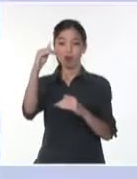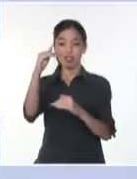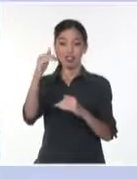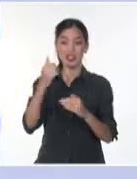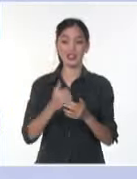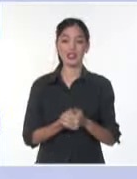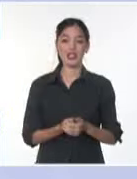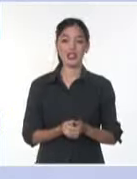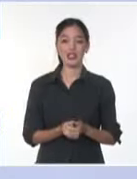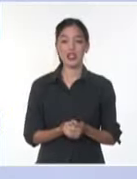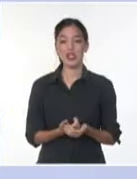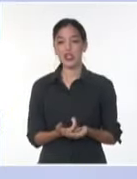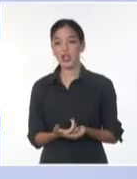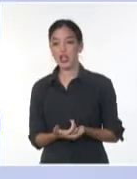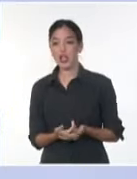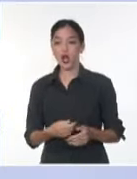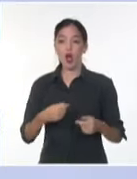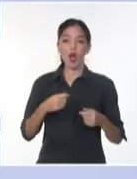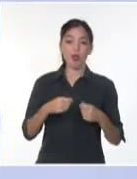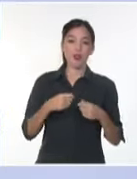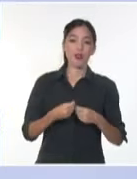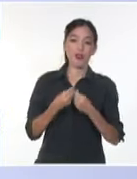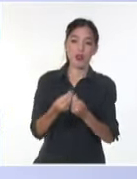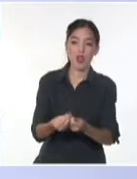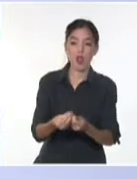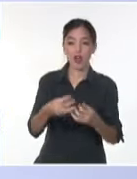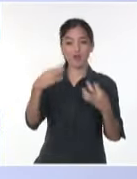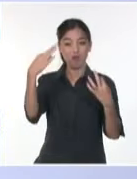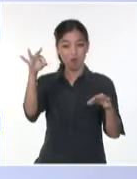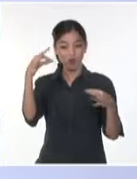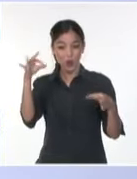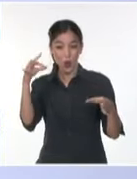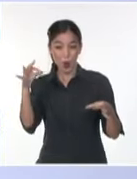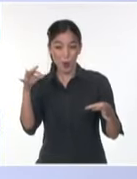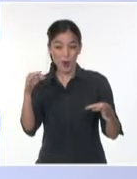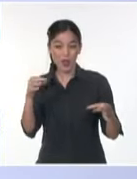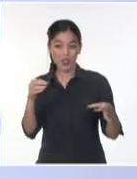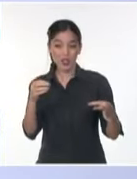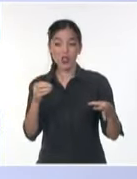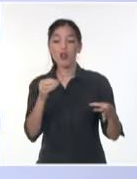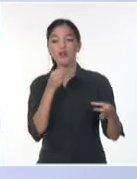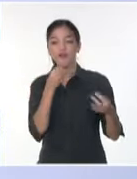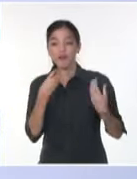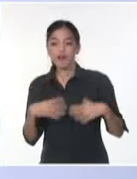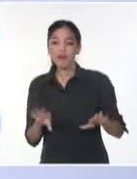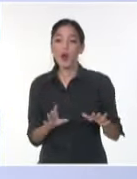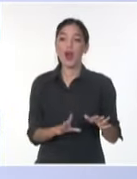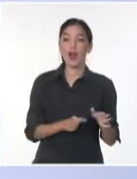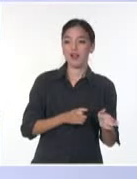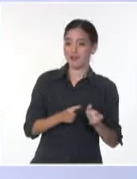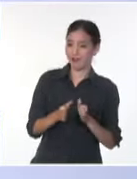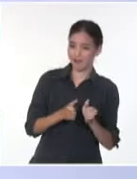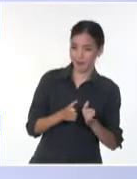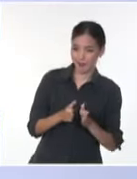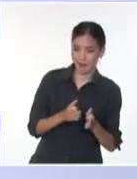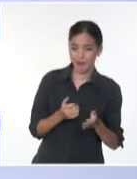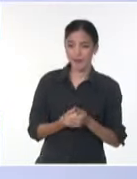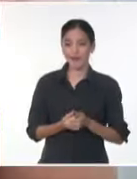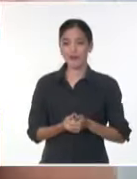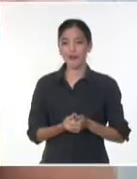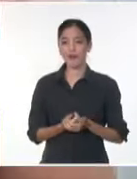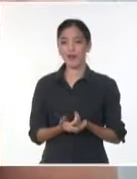televisores y el instituto de refrigeración emite la aprobación ante medios de clima y